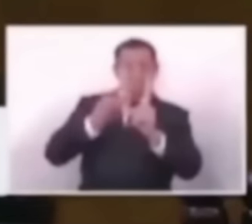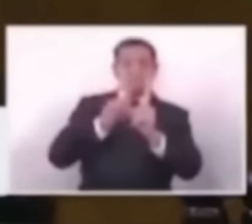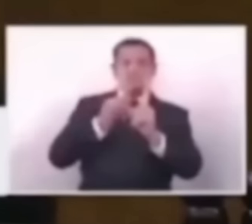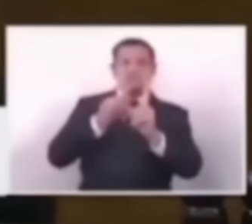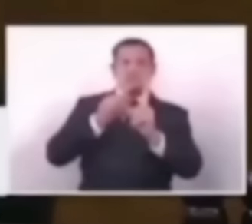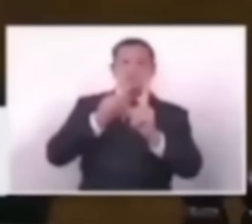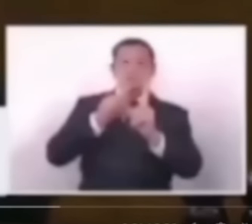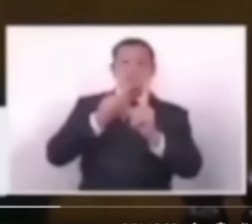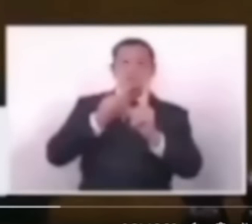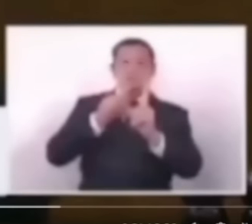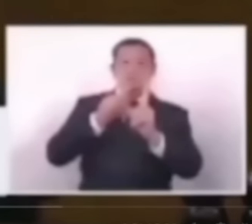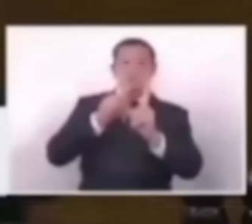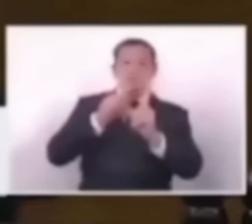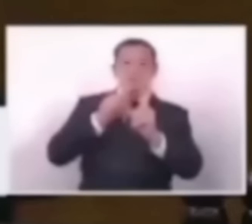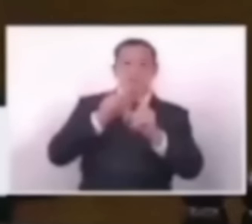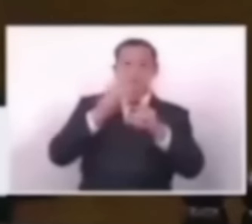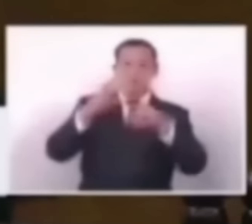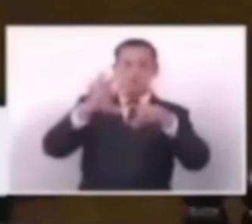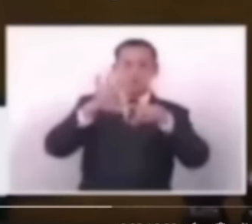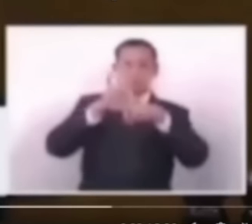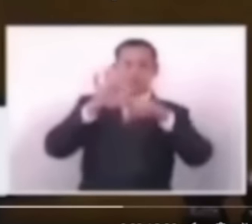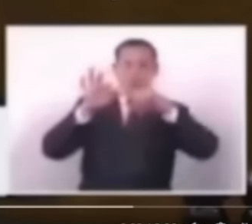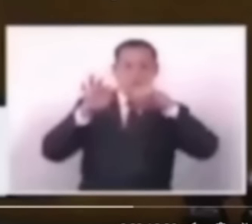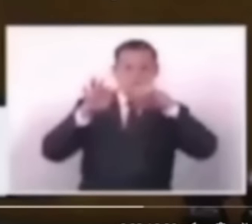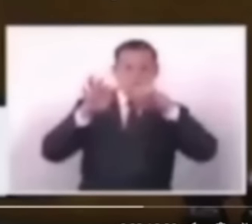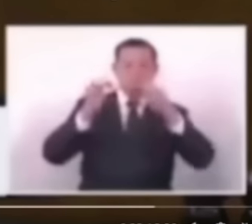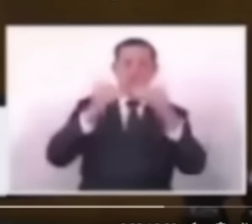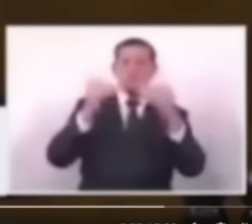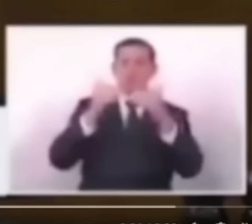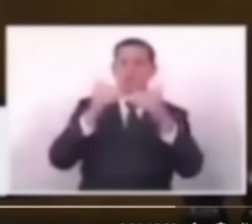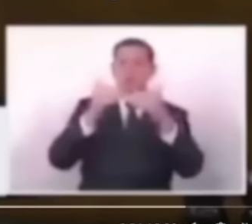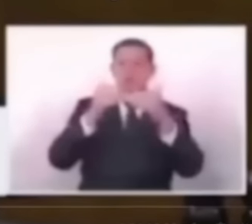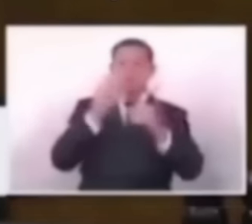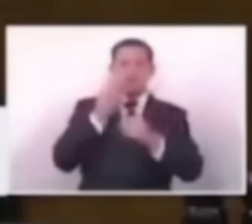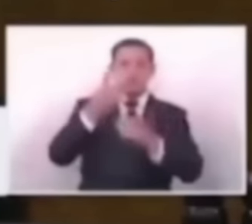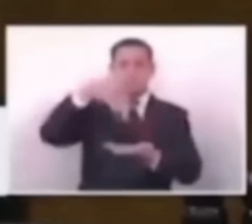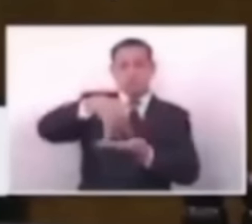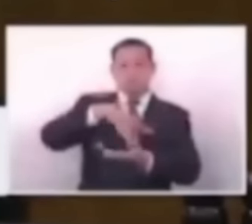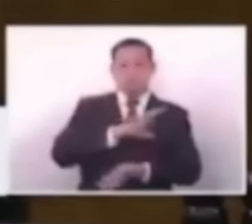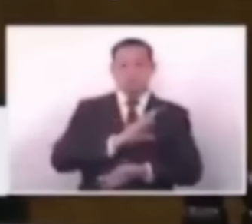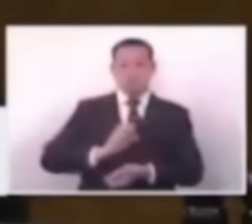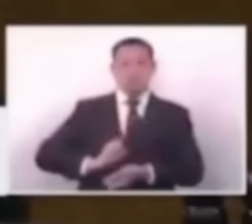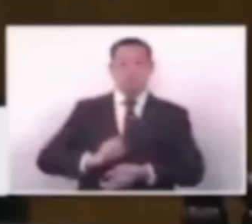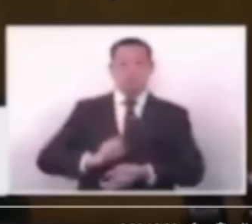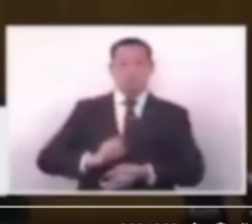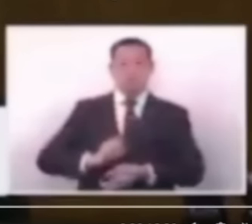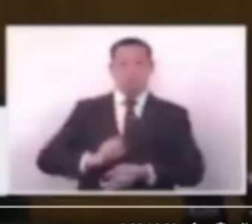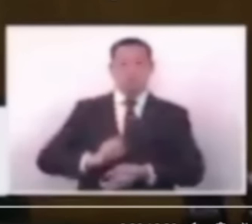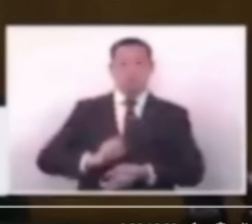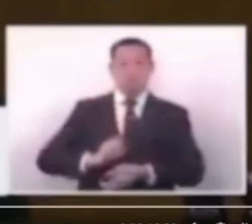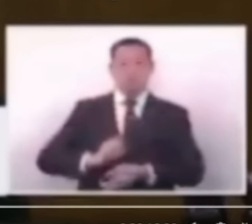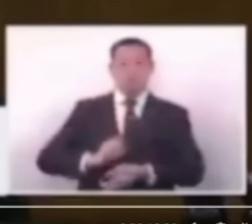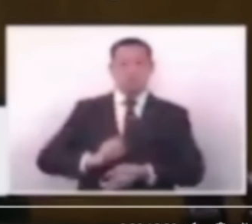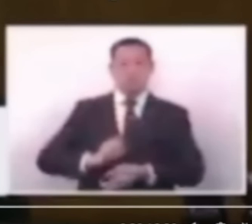el anillo evelo bien porque eso también lo está viendo el pueblo salvadoreño